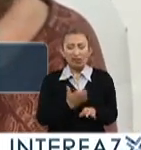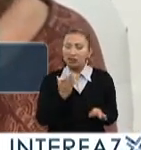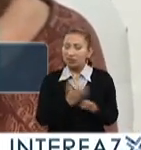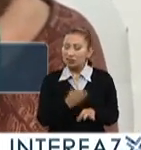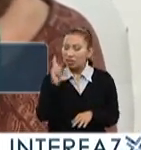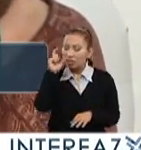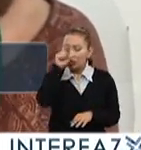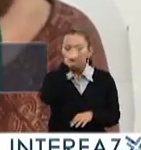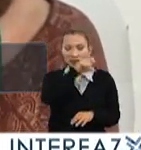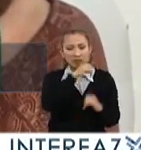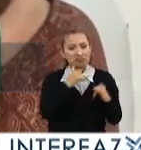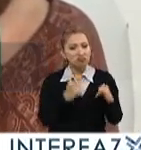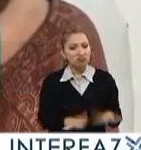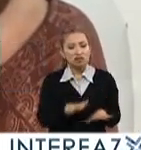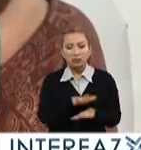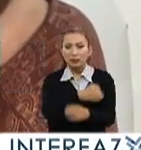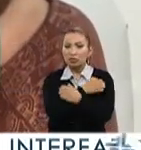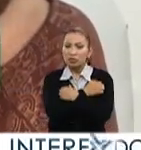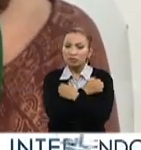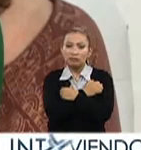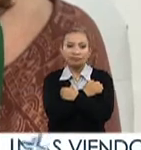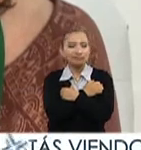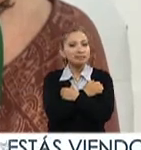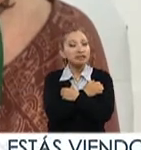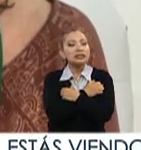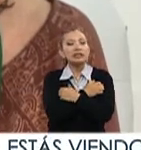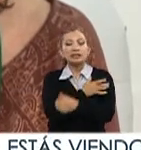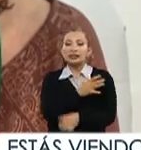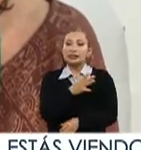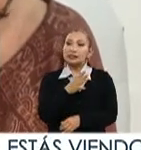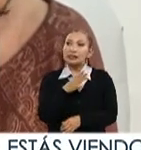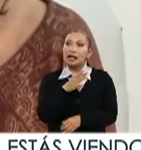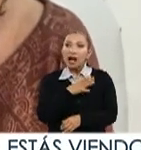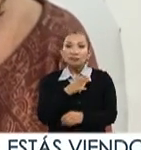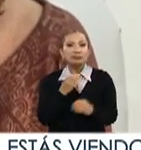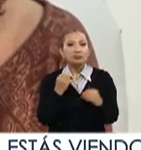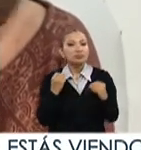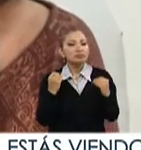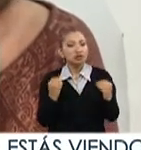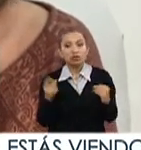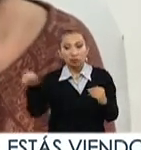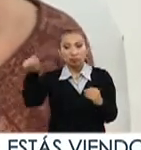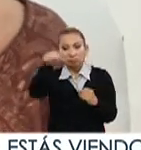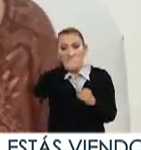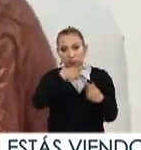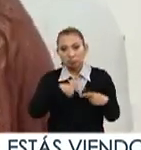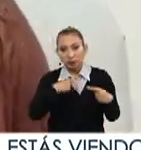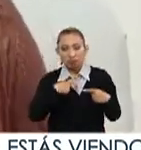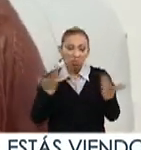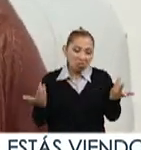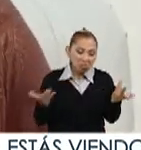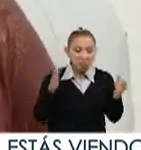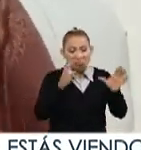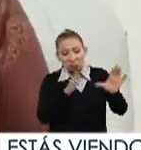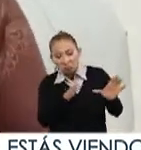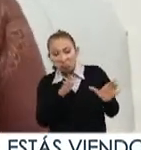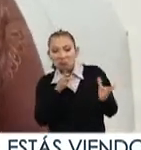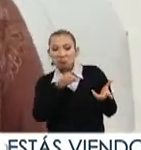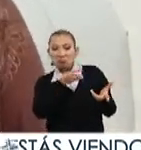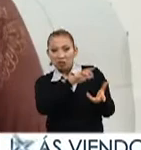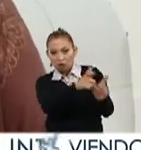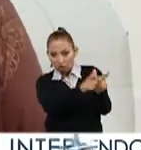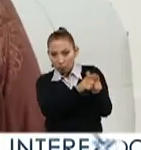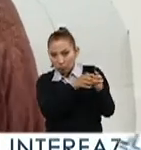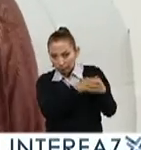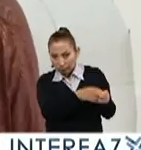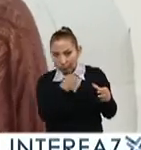momento durísimo en cuanto a la educación. Y hay mucha gente, entre otras, este